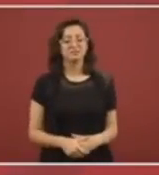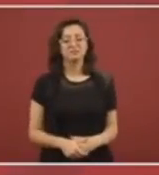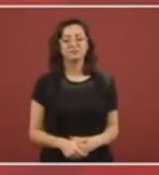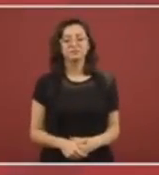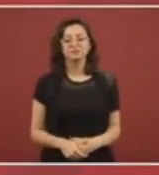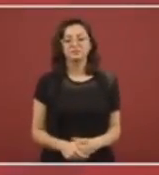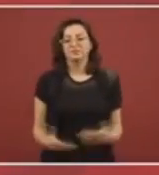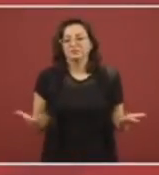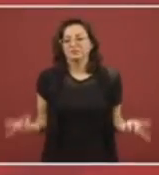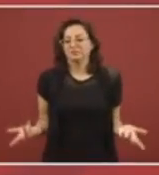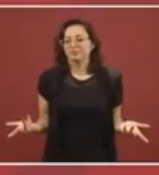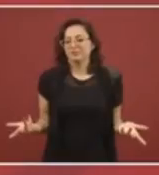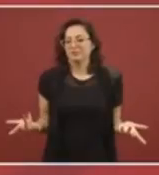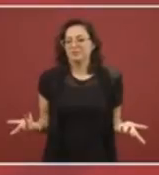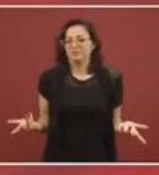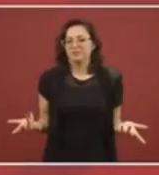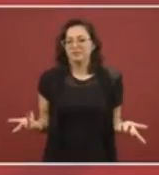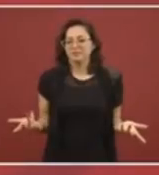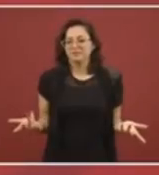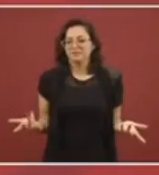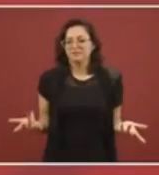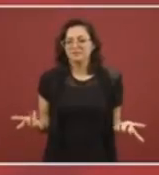además, ¿qué ganan con